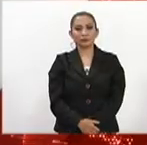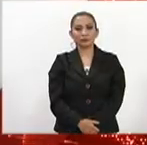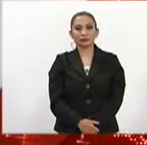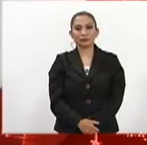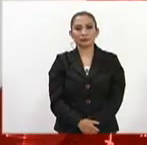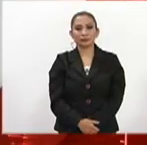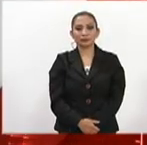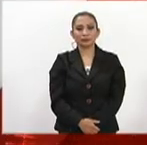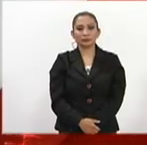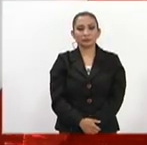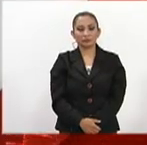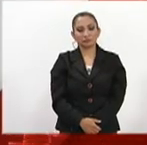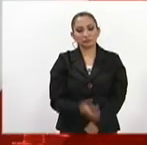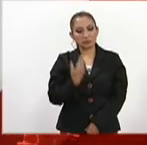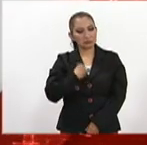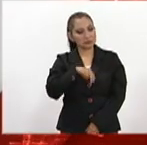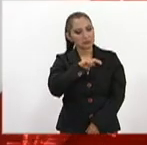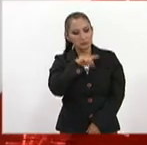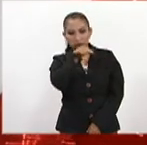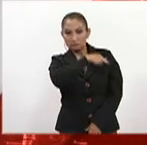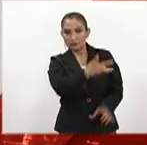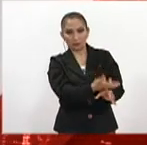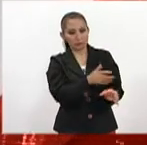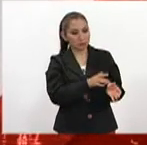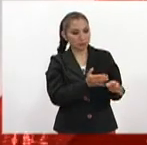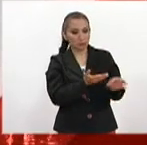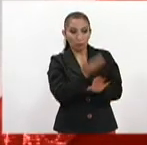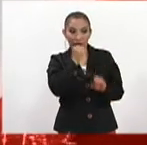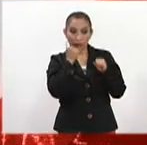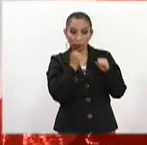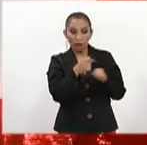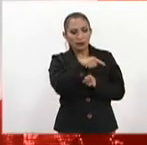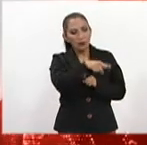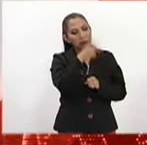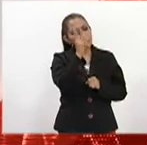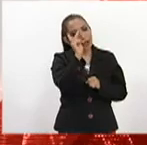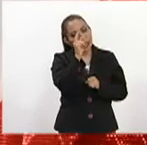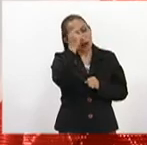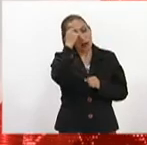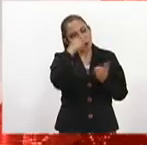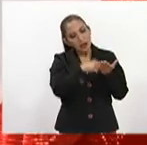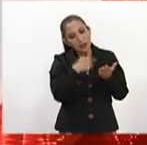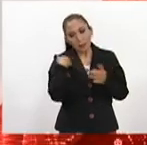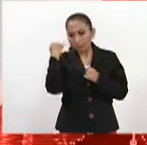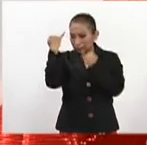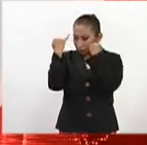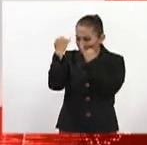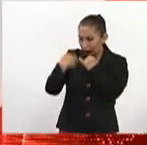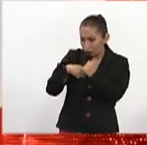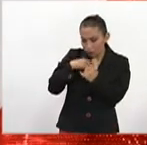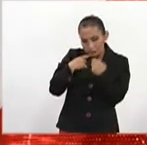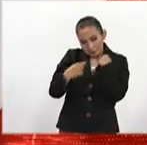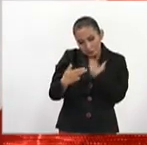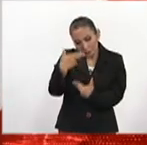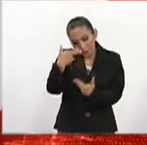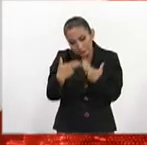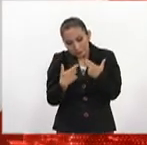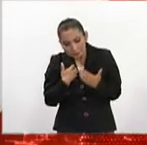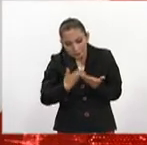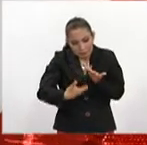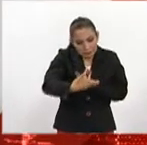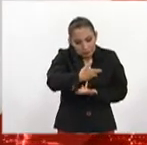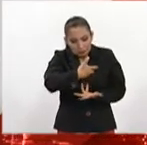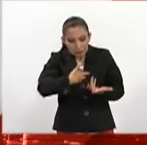Ellos tienen una posición muy definida, pero también esperan creatividad de parte de los negociadores para